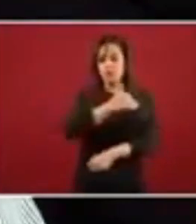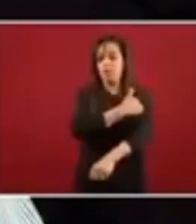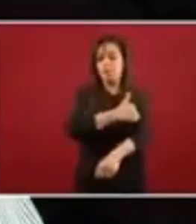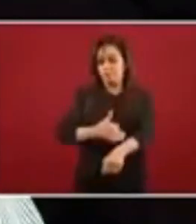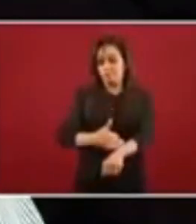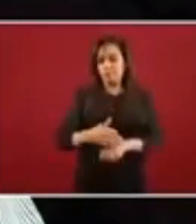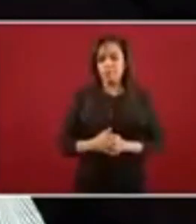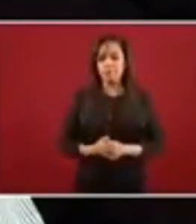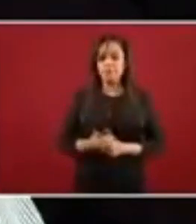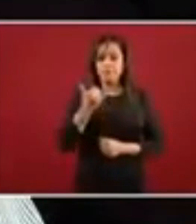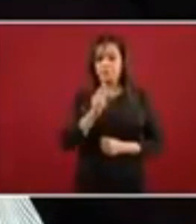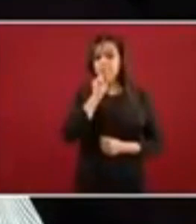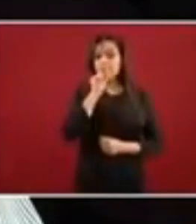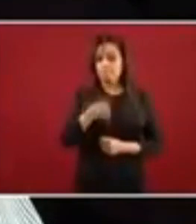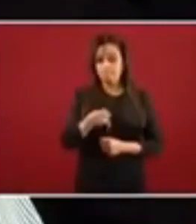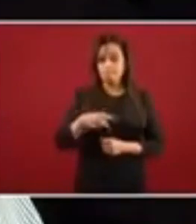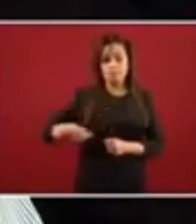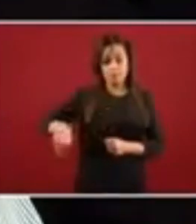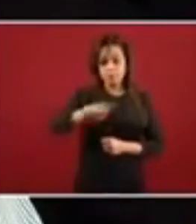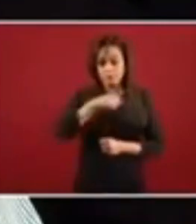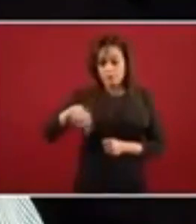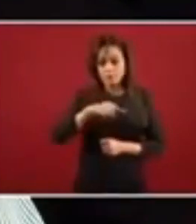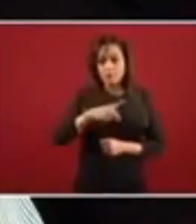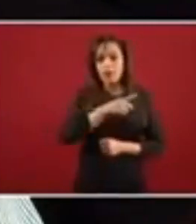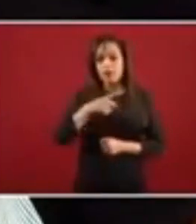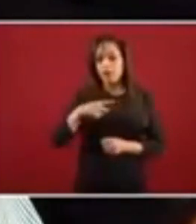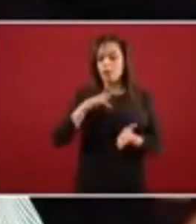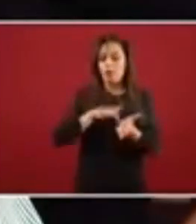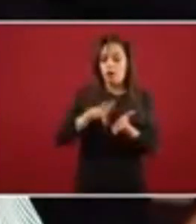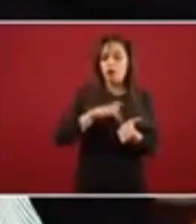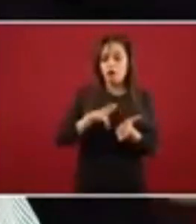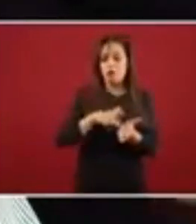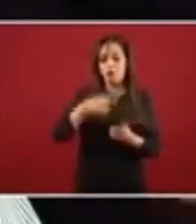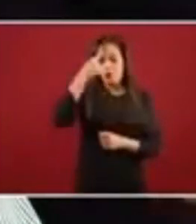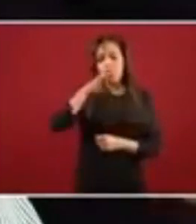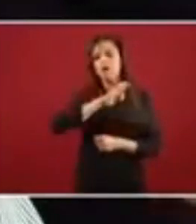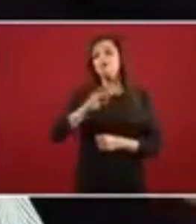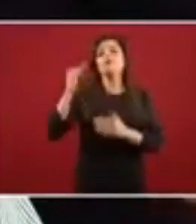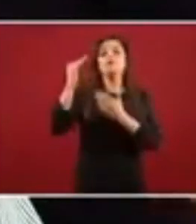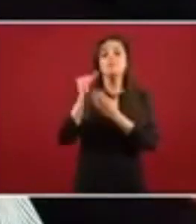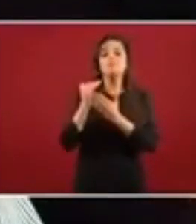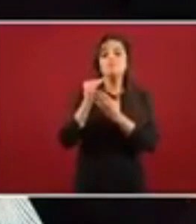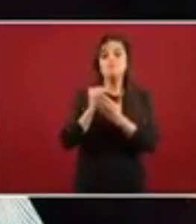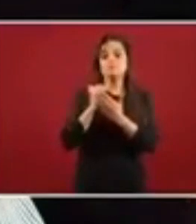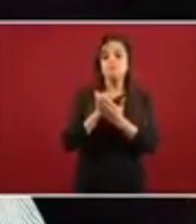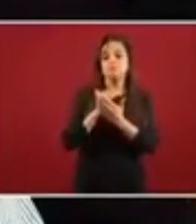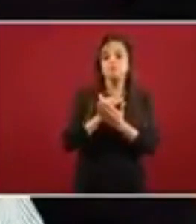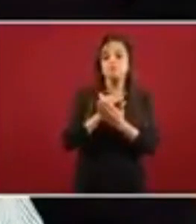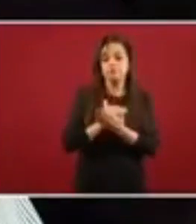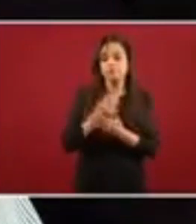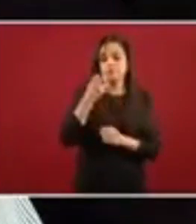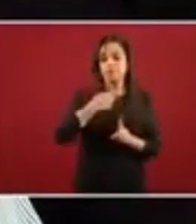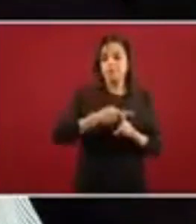también todas y todos debemos contribuir para que logremos reducir la intensidad de esta